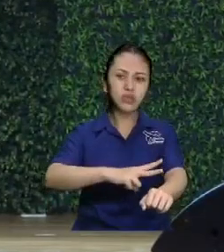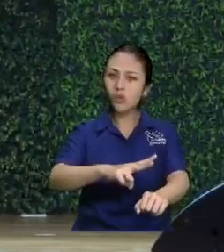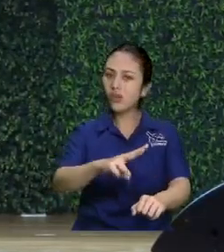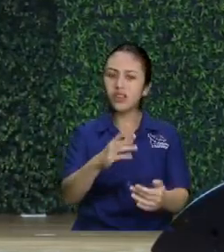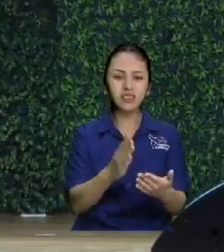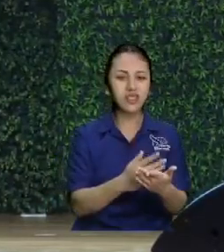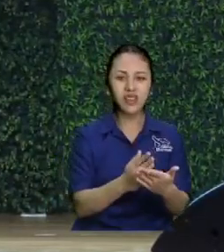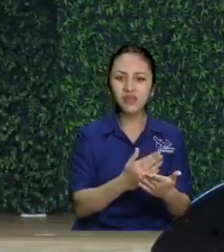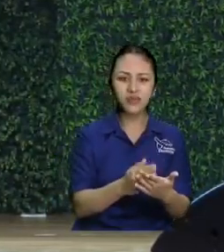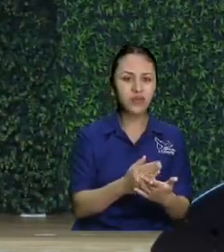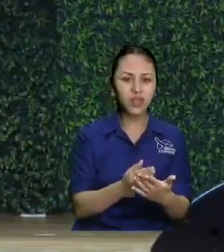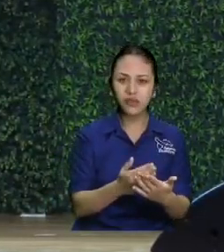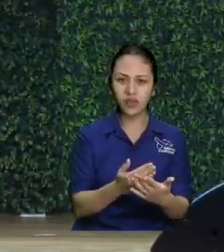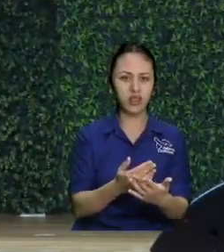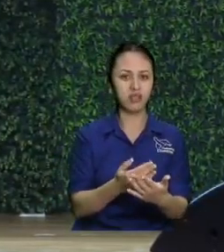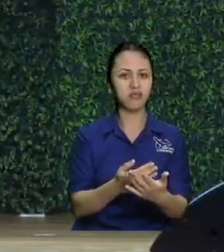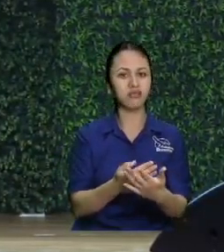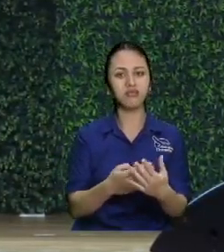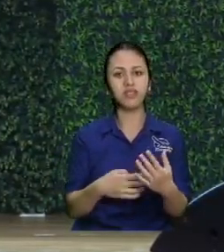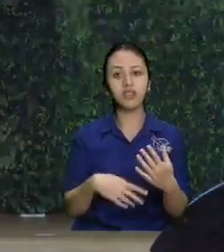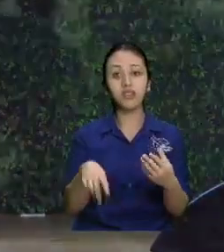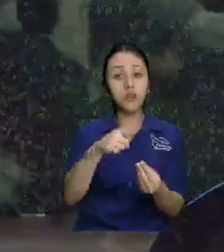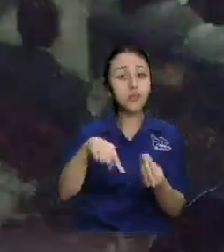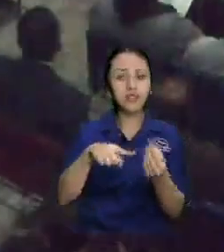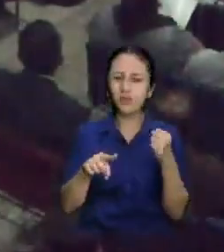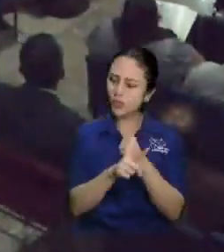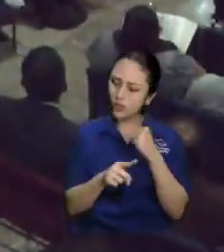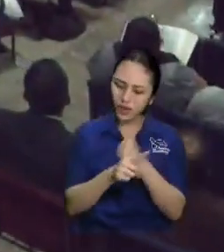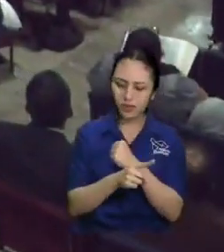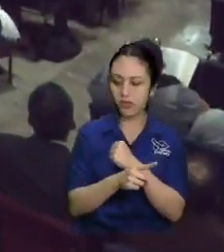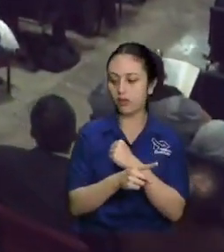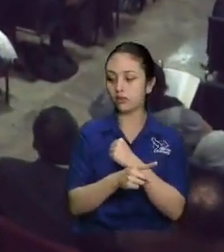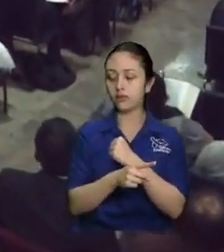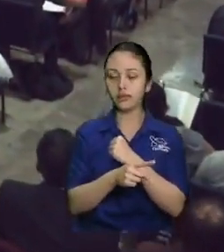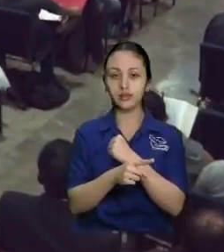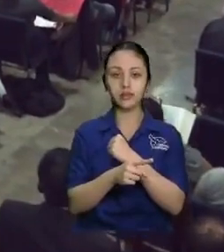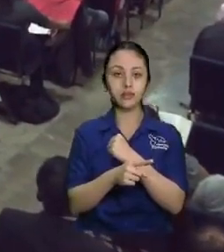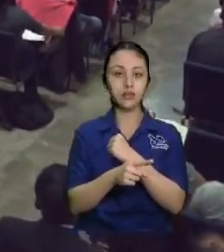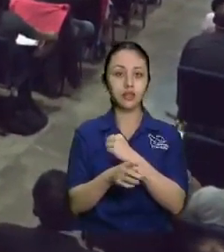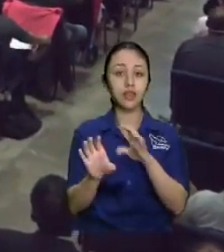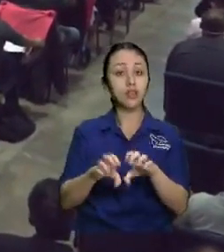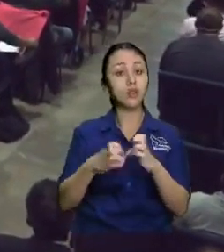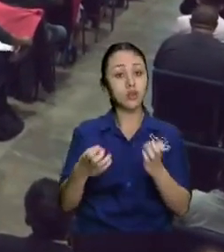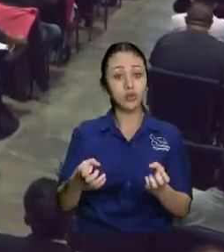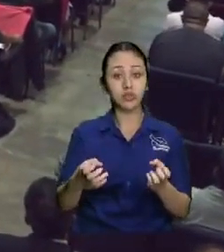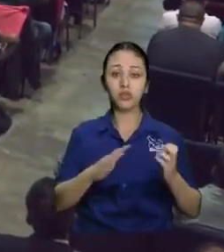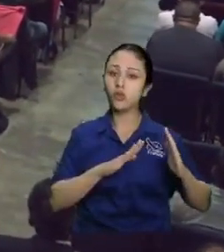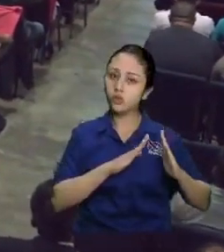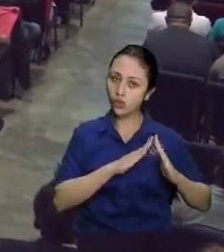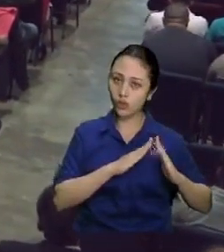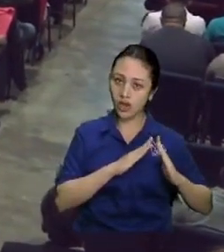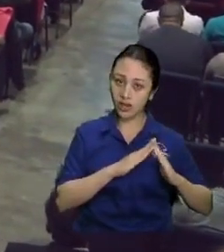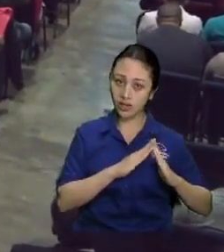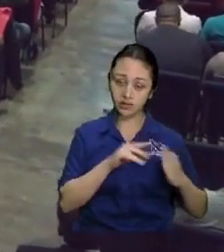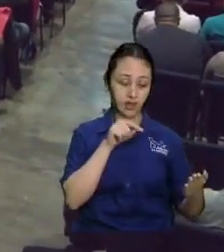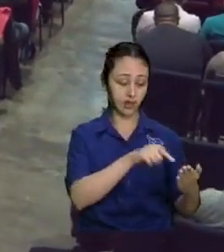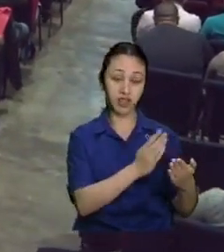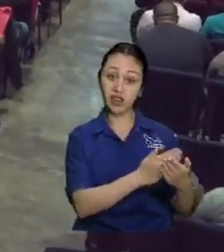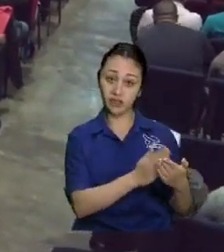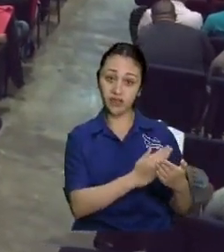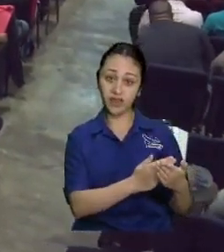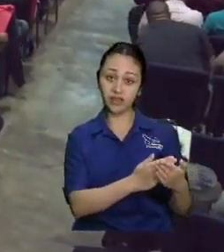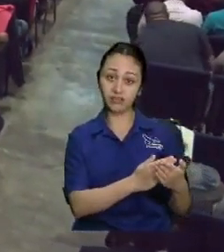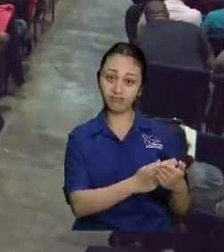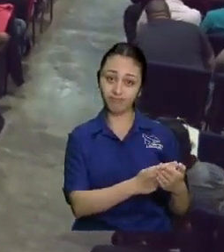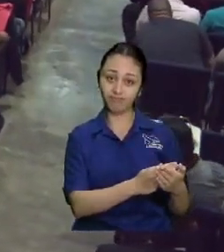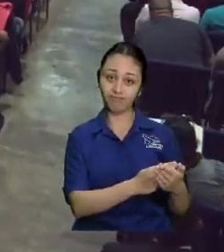y su mamá quería más al otro. Había favoritismo. Entonces los hogares de los grandes héroes de la fe